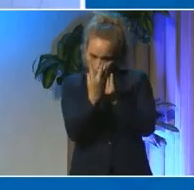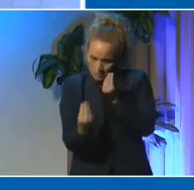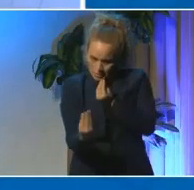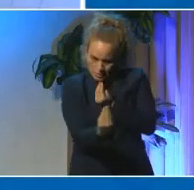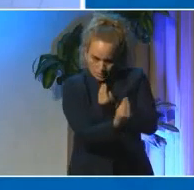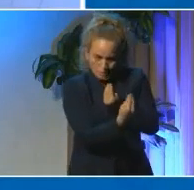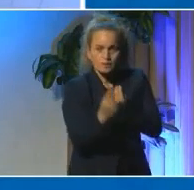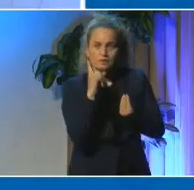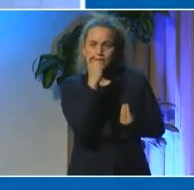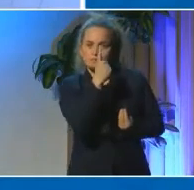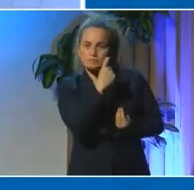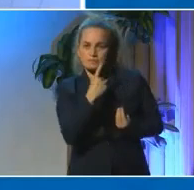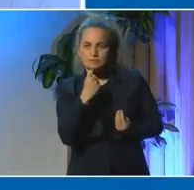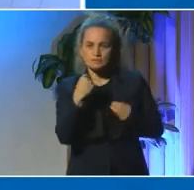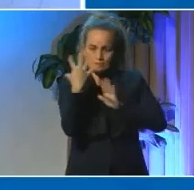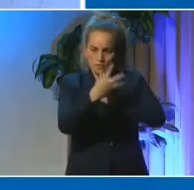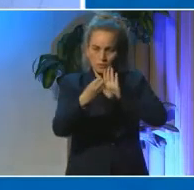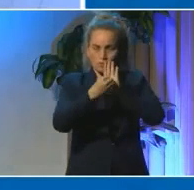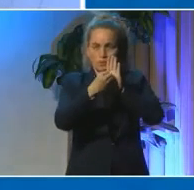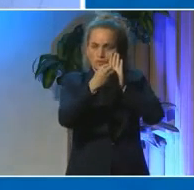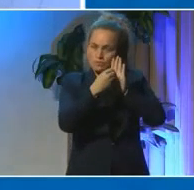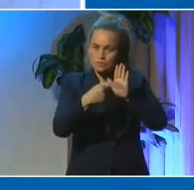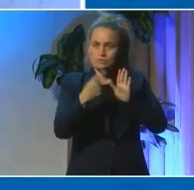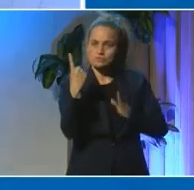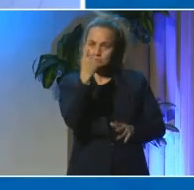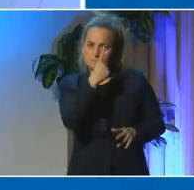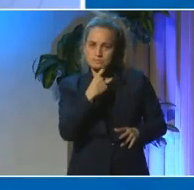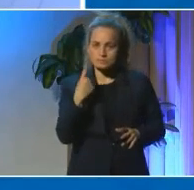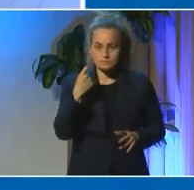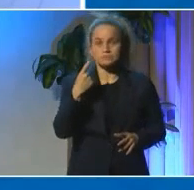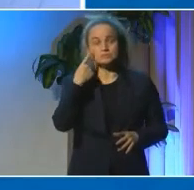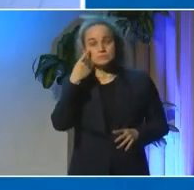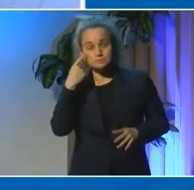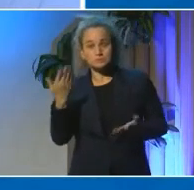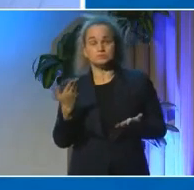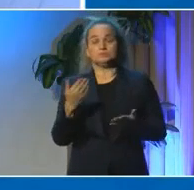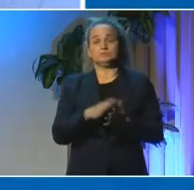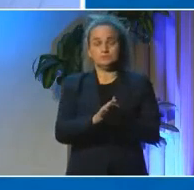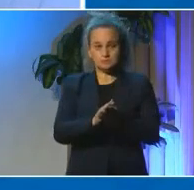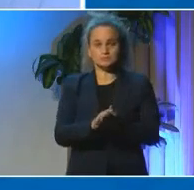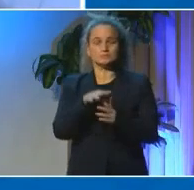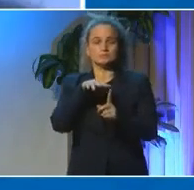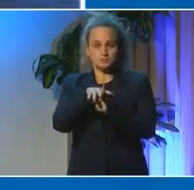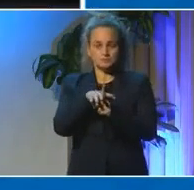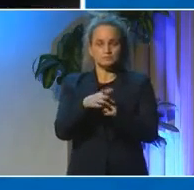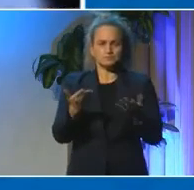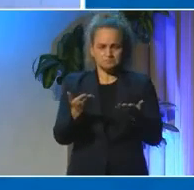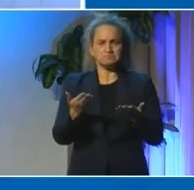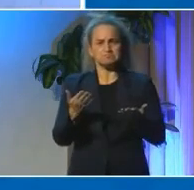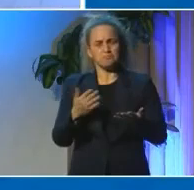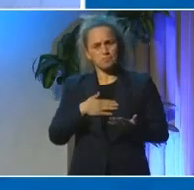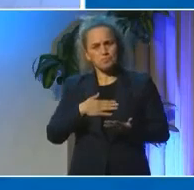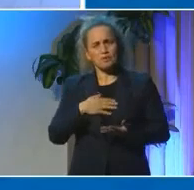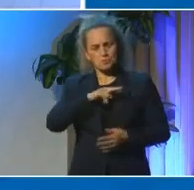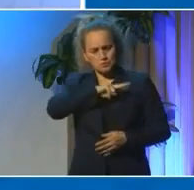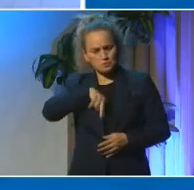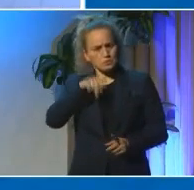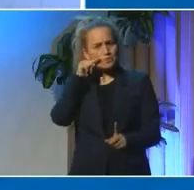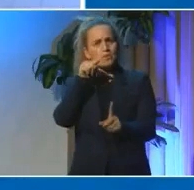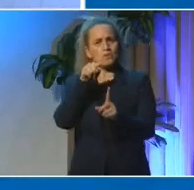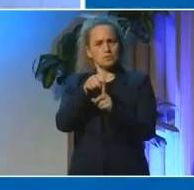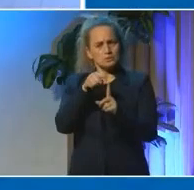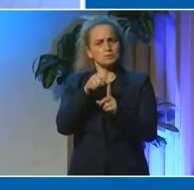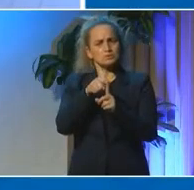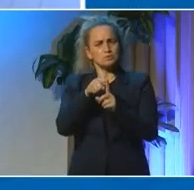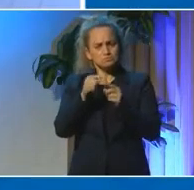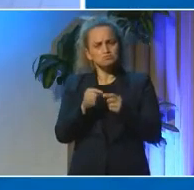perfumes dentro de los códigos de la perfumería eso es altamente disruptivo Y eso solamente se hace porque nosotros tenemos un propósito más